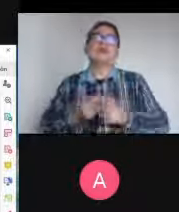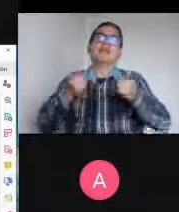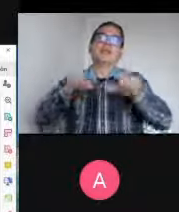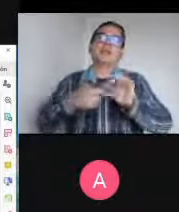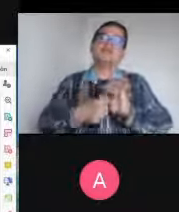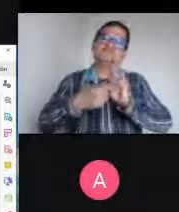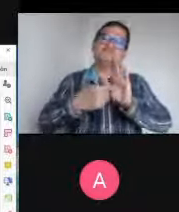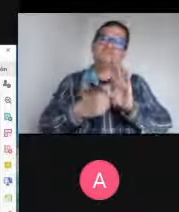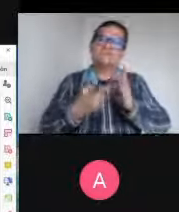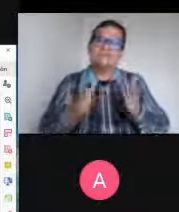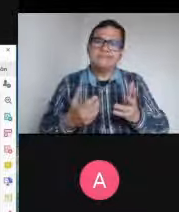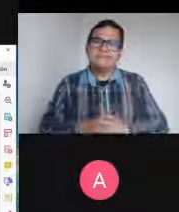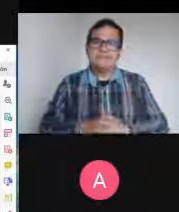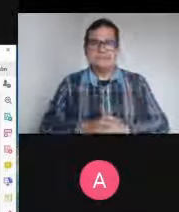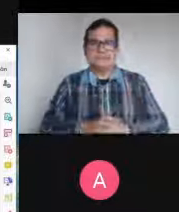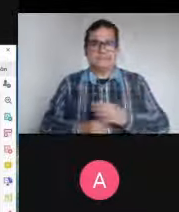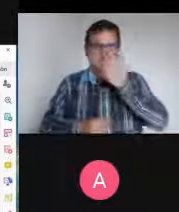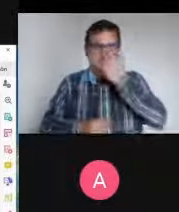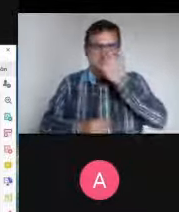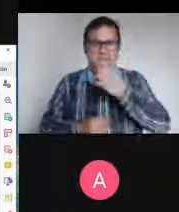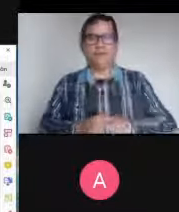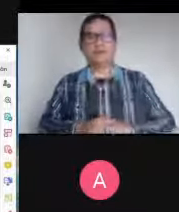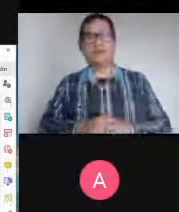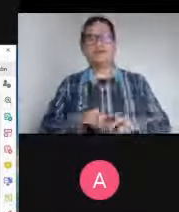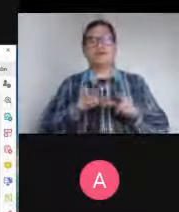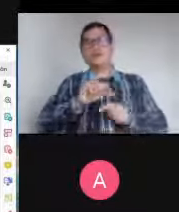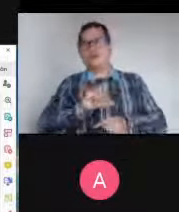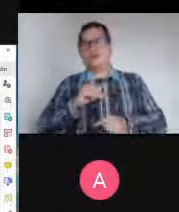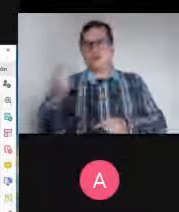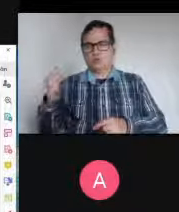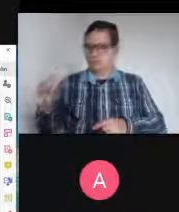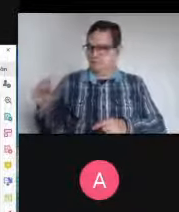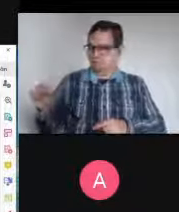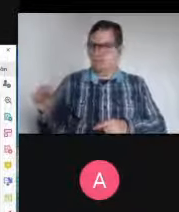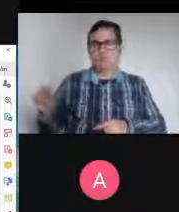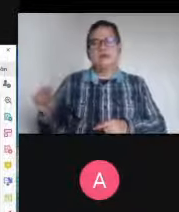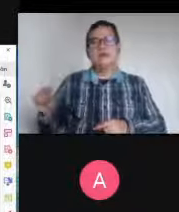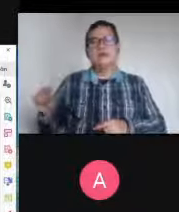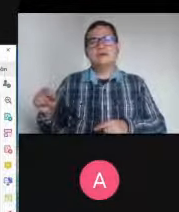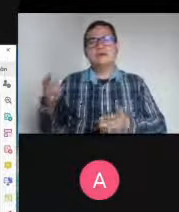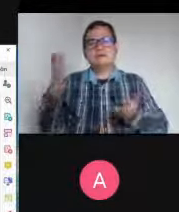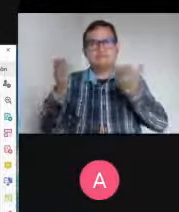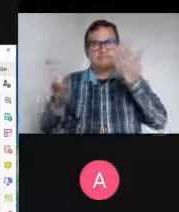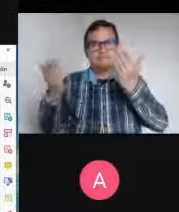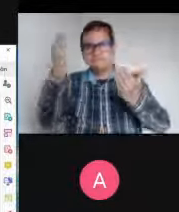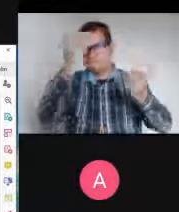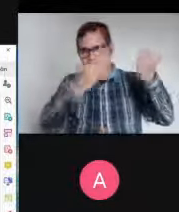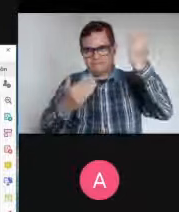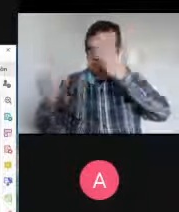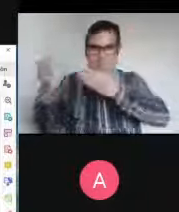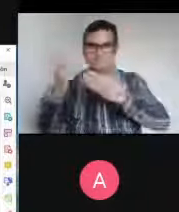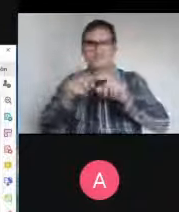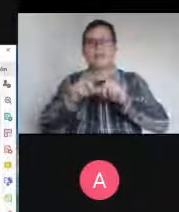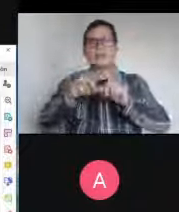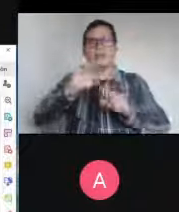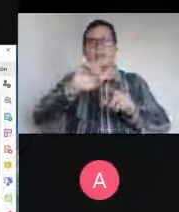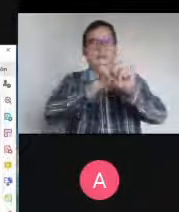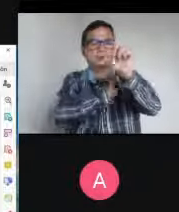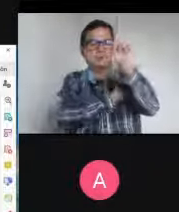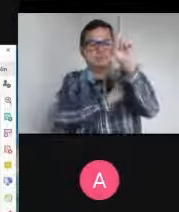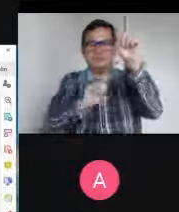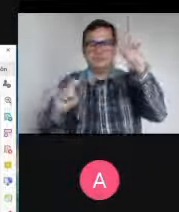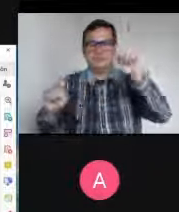Aparece también, al igual que en el otro, una perillita donde cuadramos el eje X, es